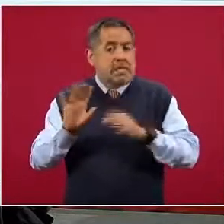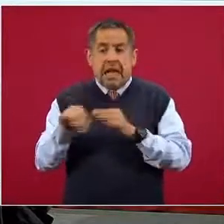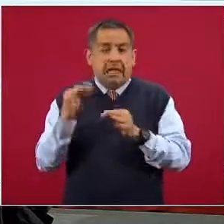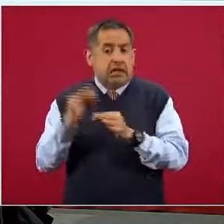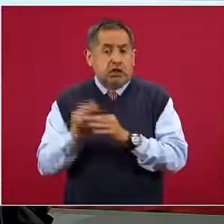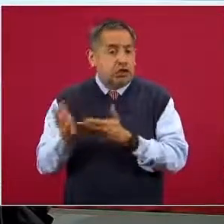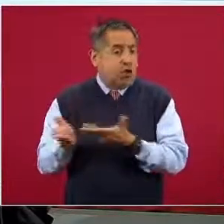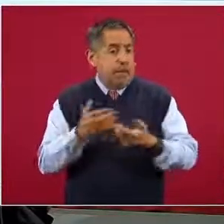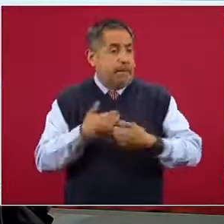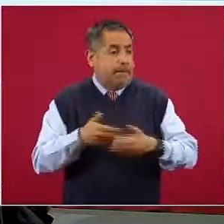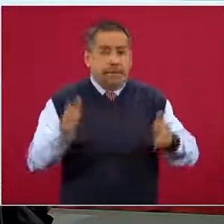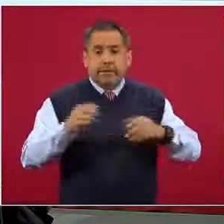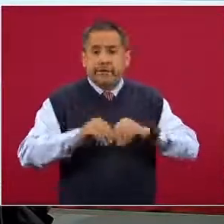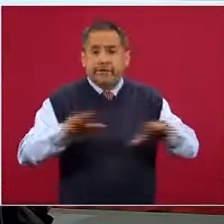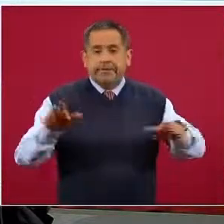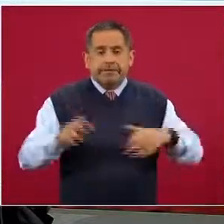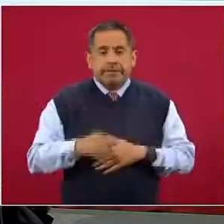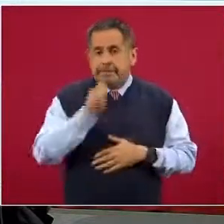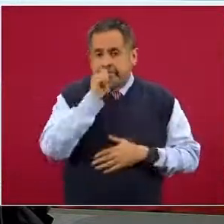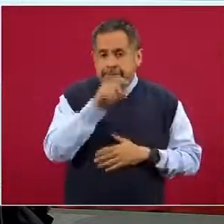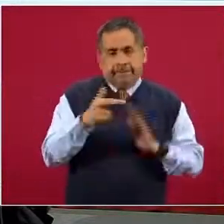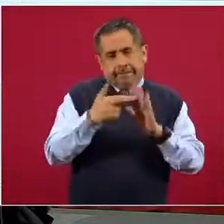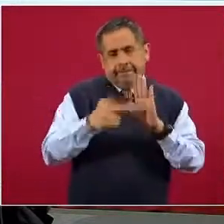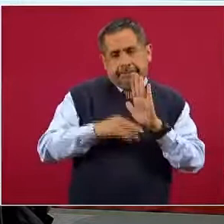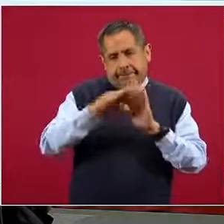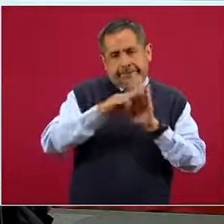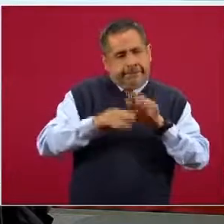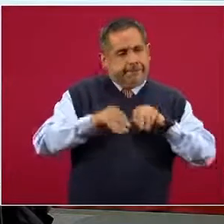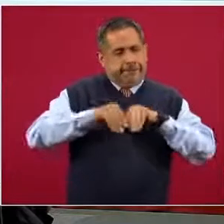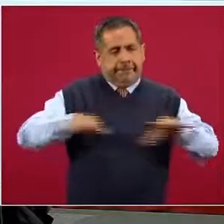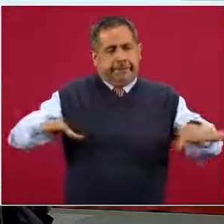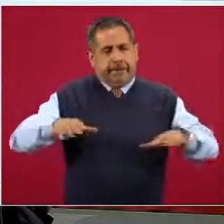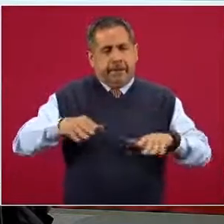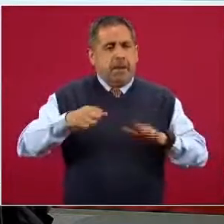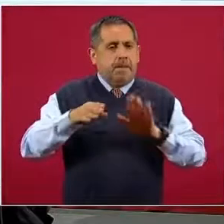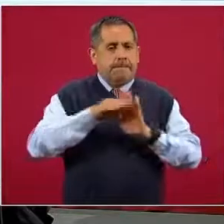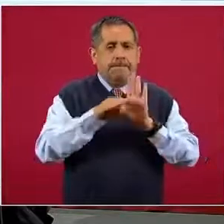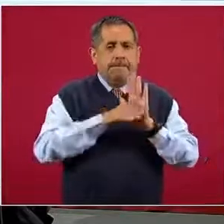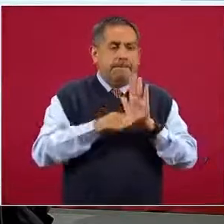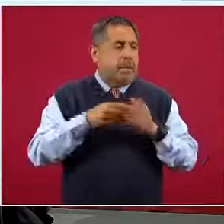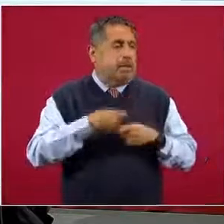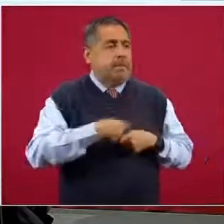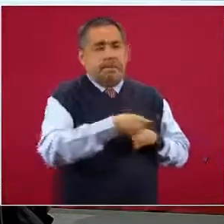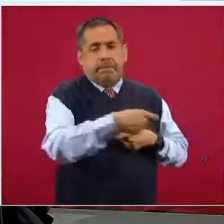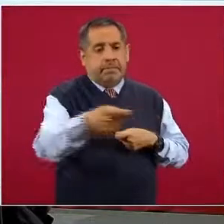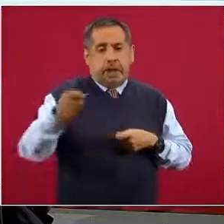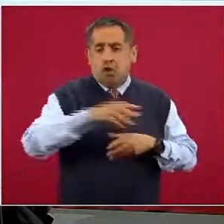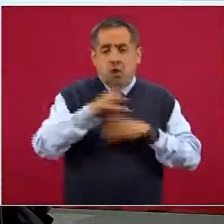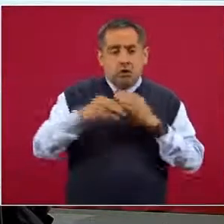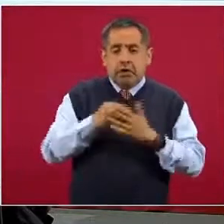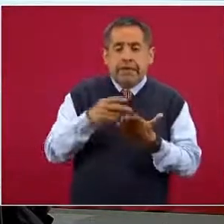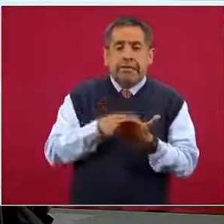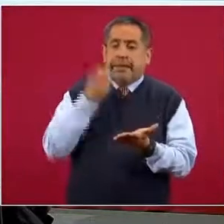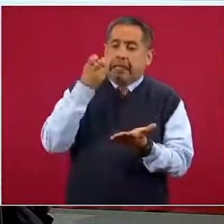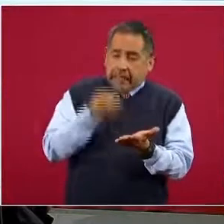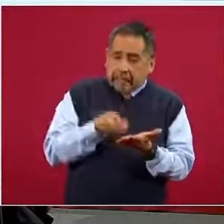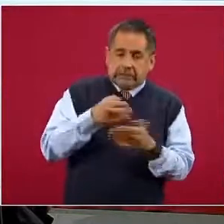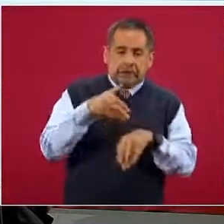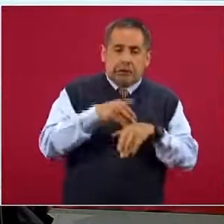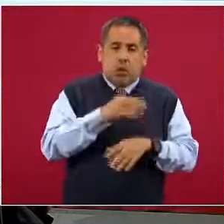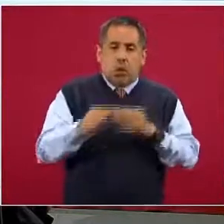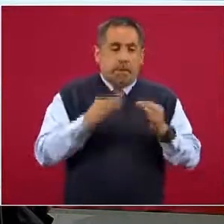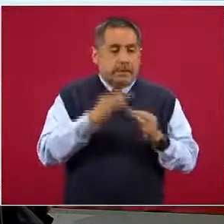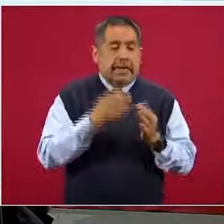quedara expresado en el lineamiento oficial de vigilancia epidemiológica y diagnóstico por laboratorio,